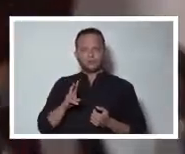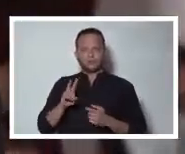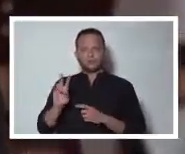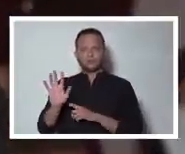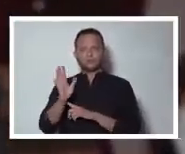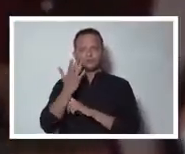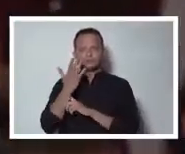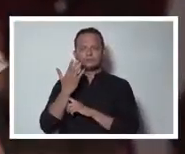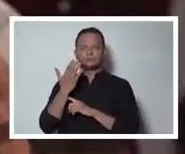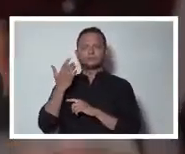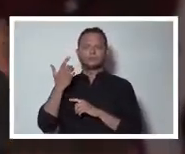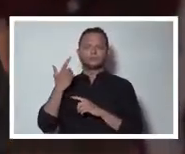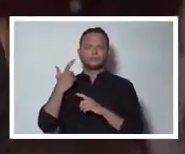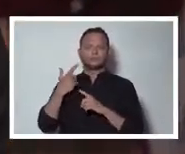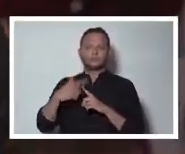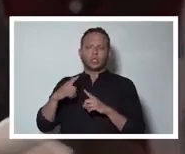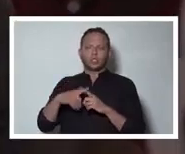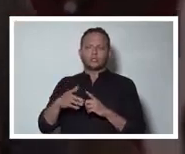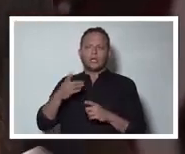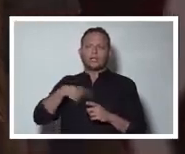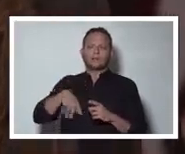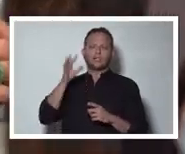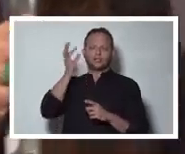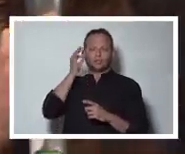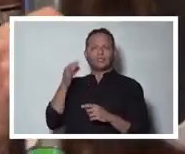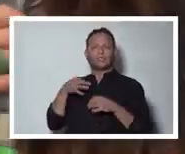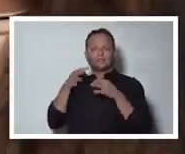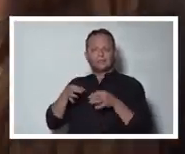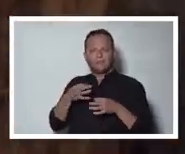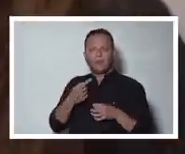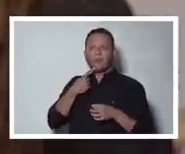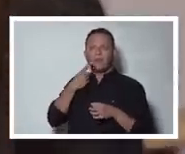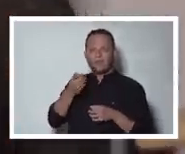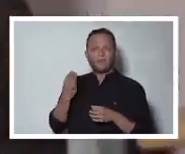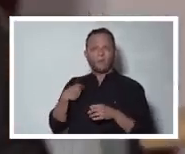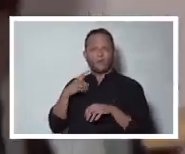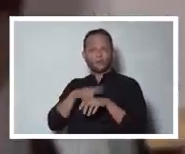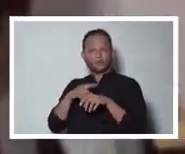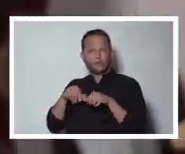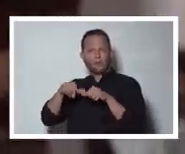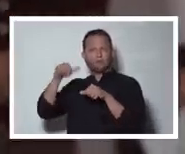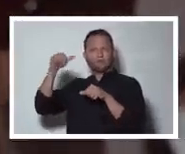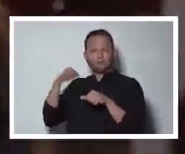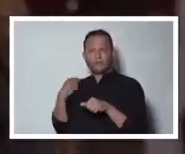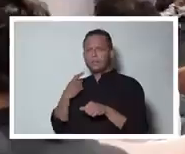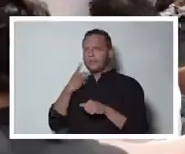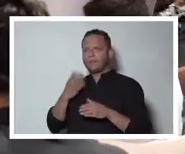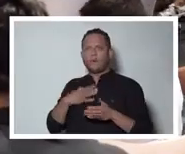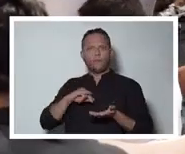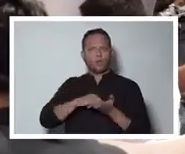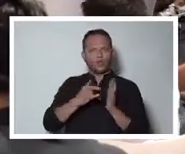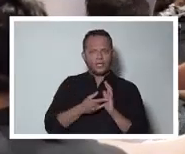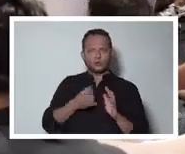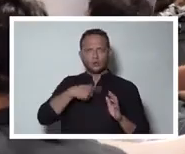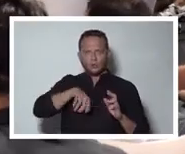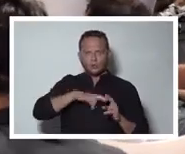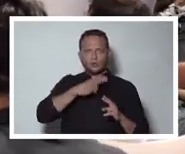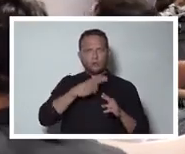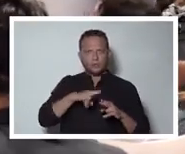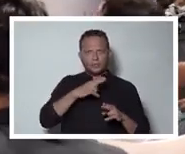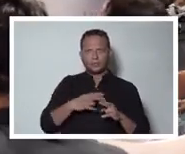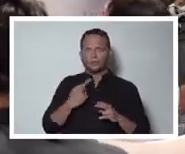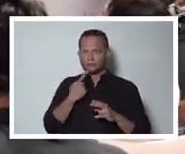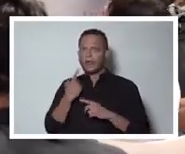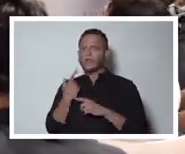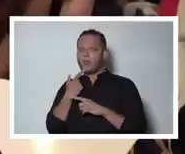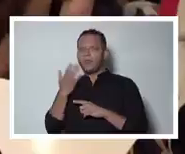Mostrar algunas cosas que nosotras veníamos diciendo hace muchísimo tiempo que nuestros proyectos políticos venían